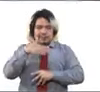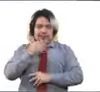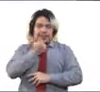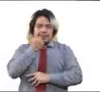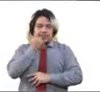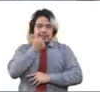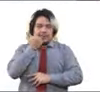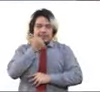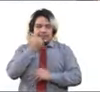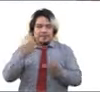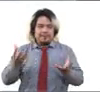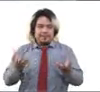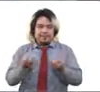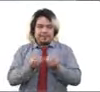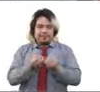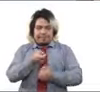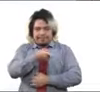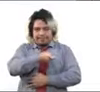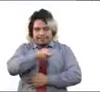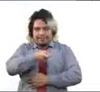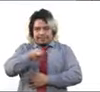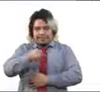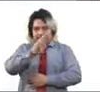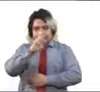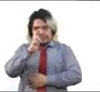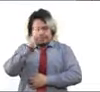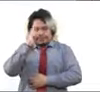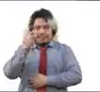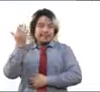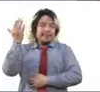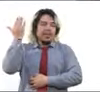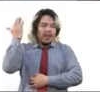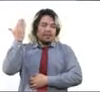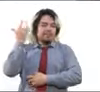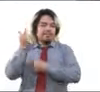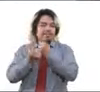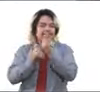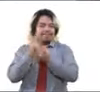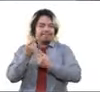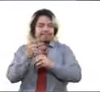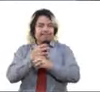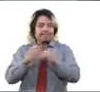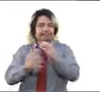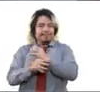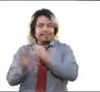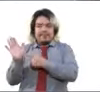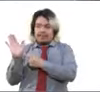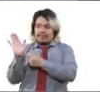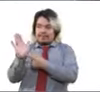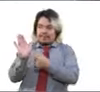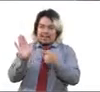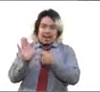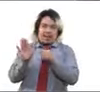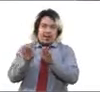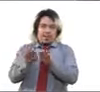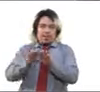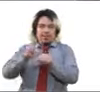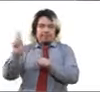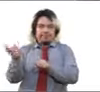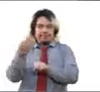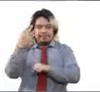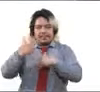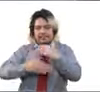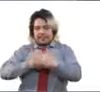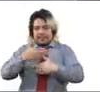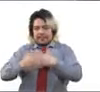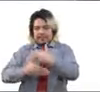estudiantil. En otros momentos hemos informado los avances y, bueno, nos complace muchísimo que